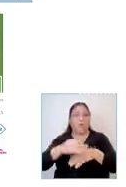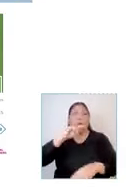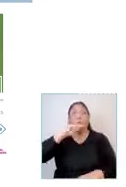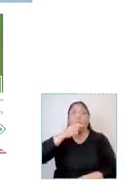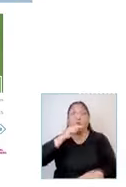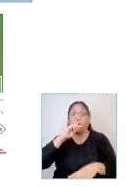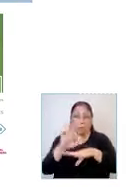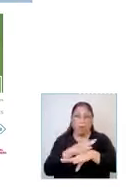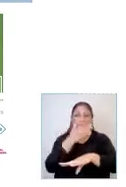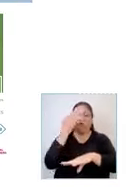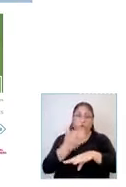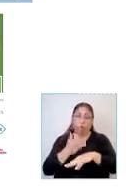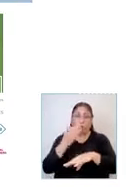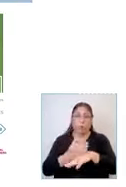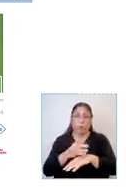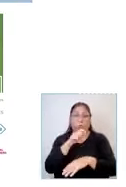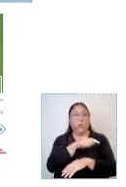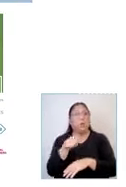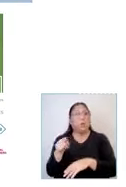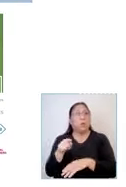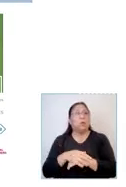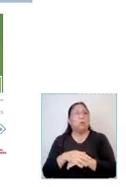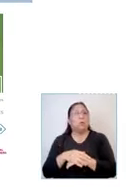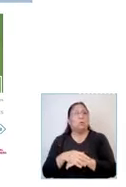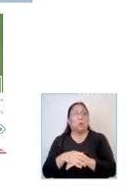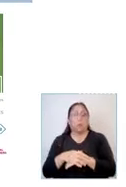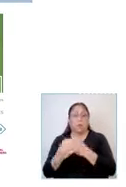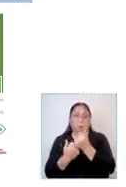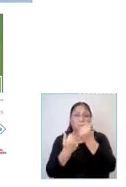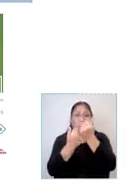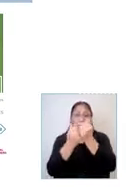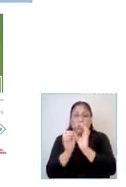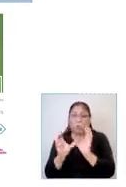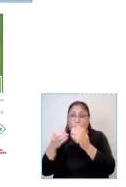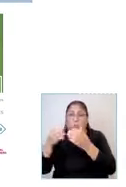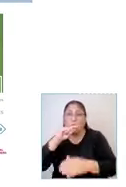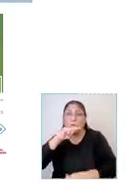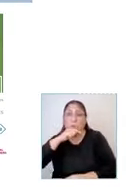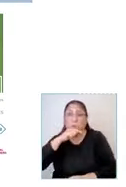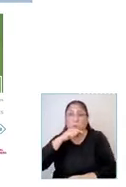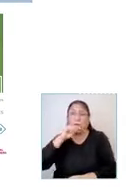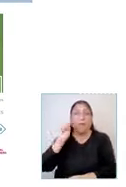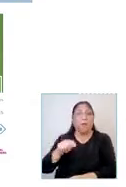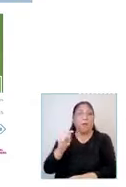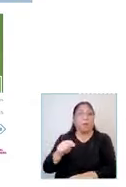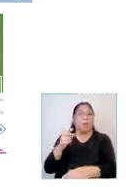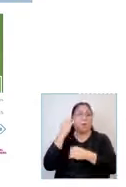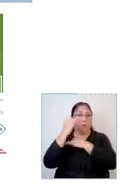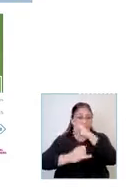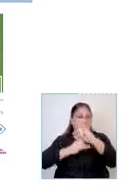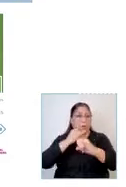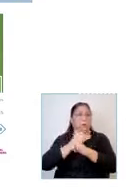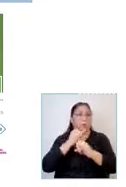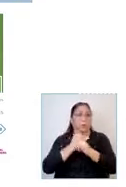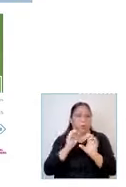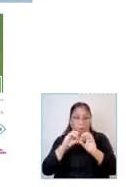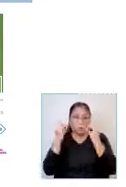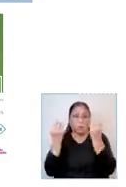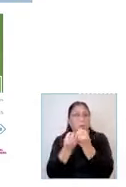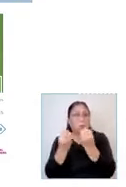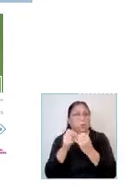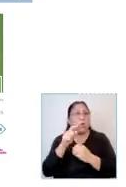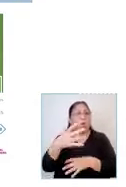y también las venture capitalists mujeres y la internacionalización de las organizaciones que están tomando